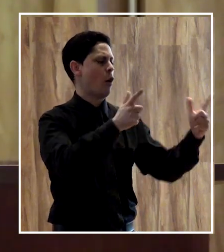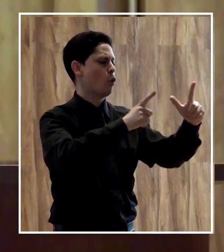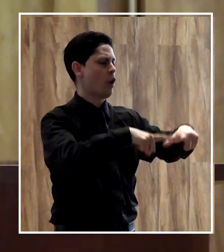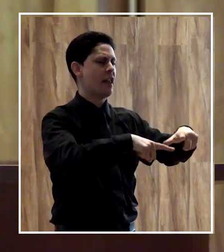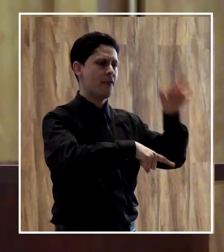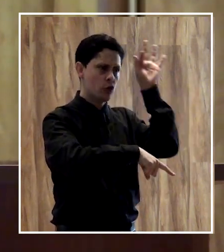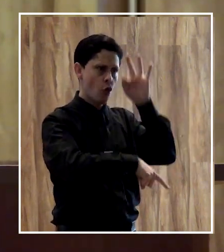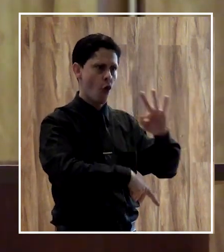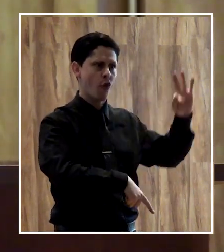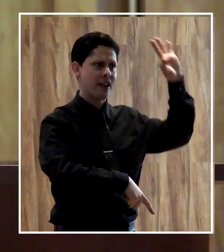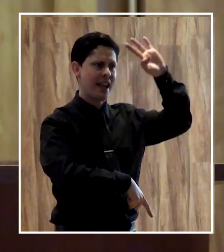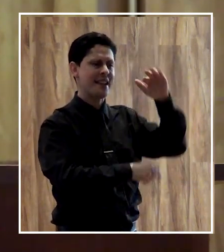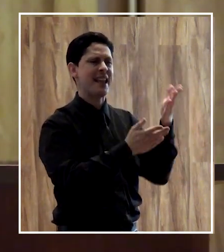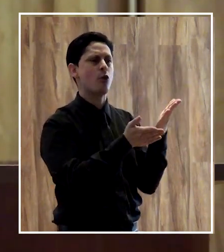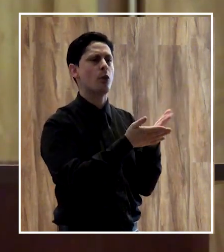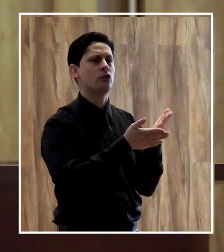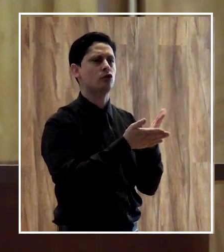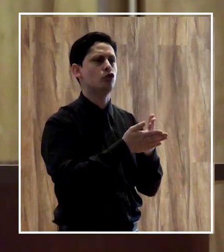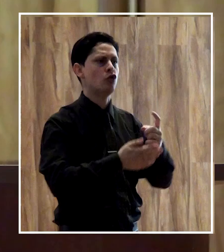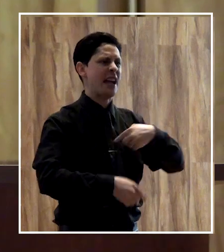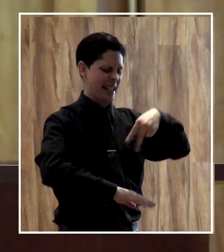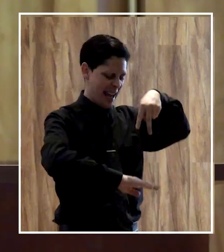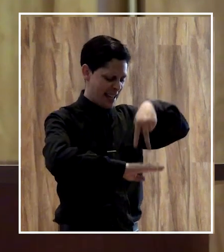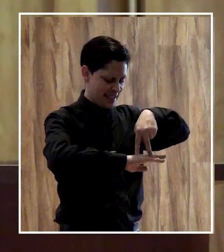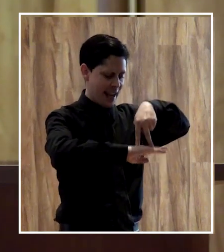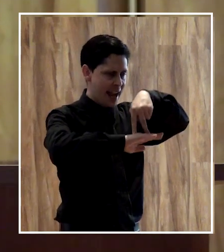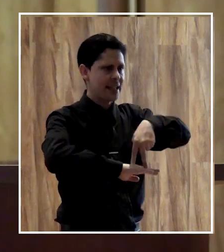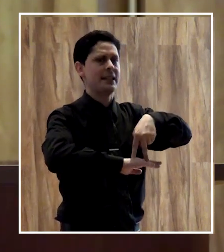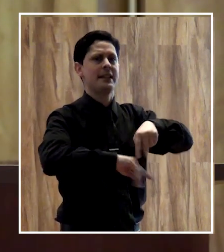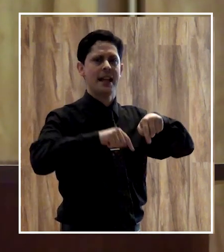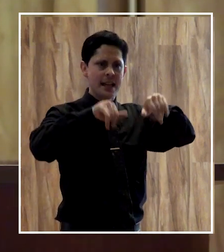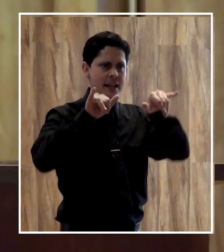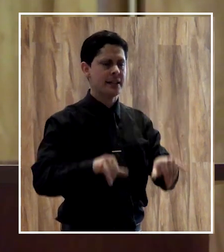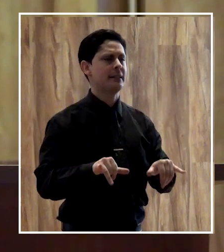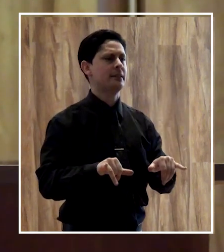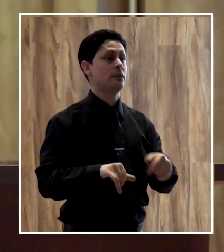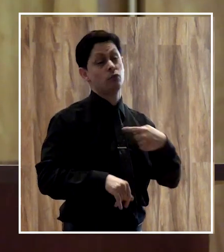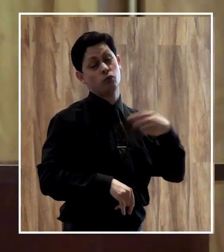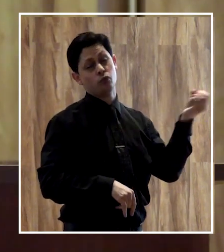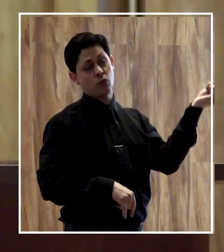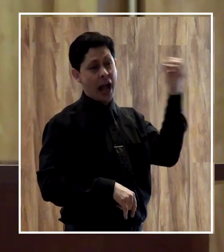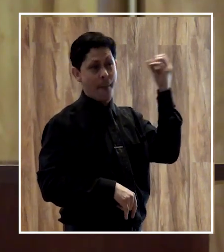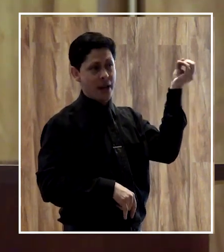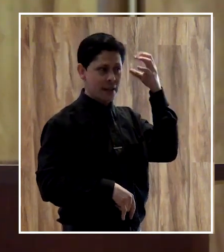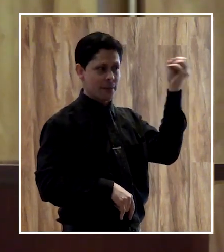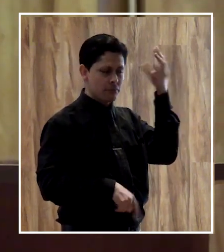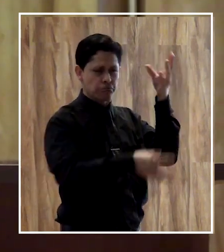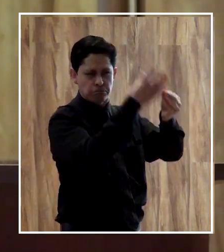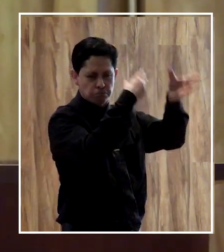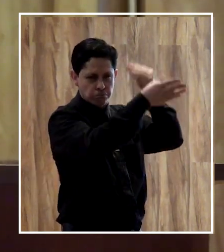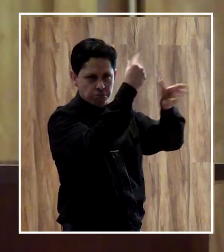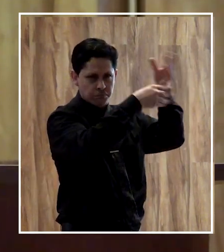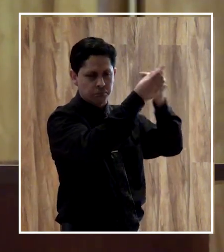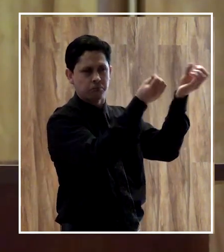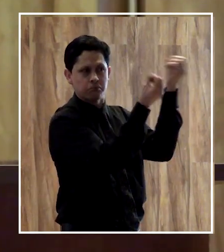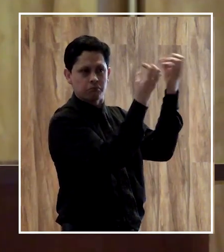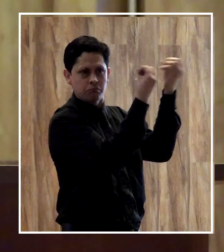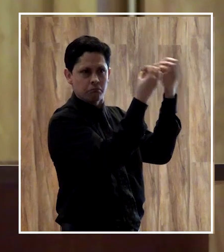la Facultad de Filosofía y Educación, aquí situada. Aprendí mucho en todo aquel